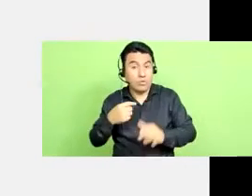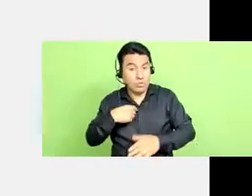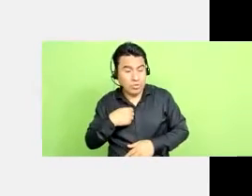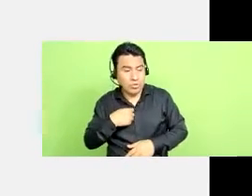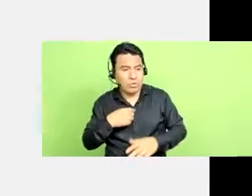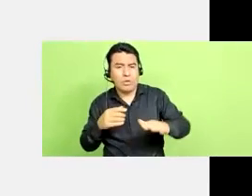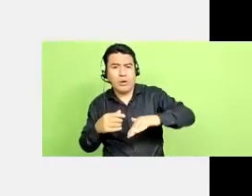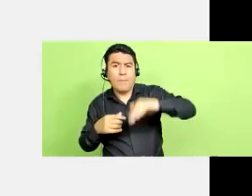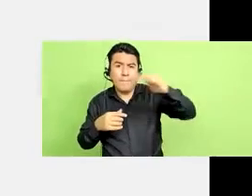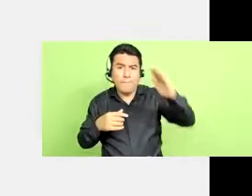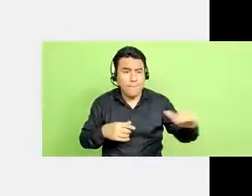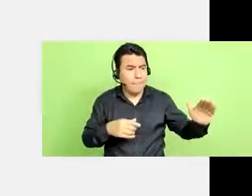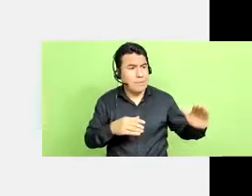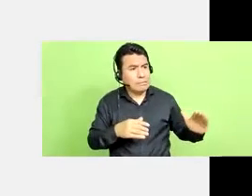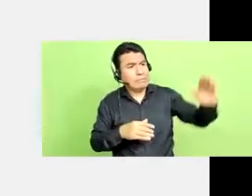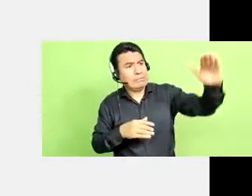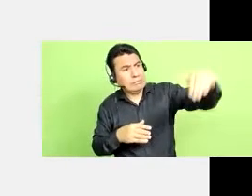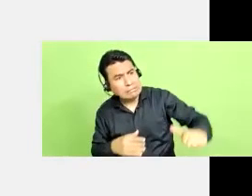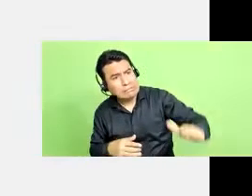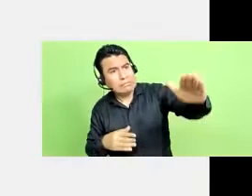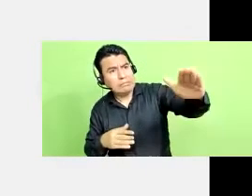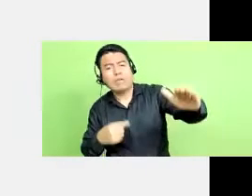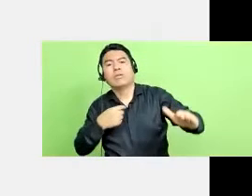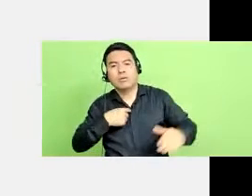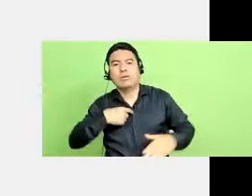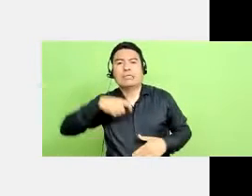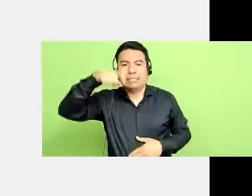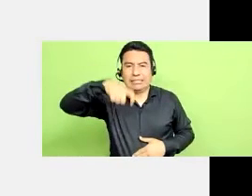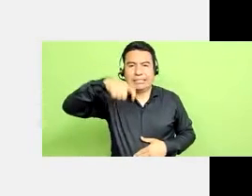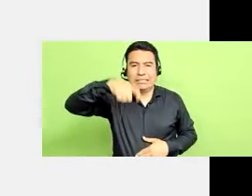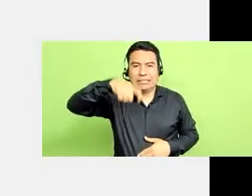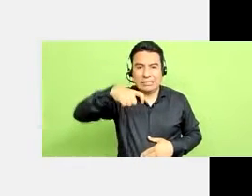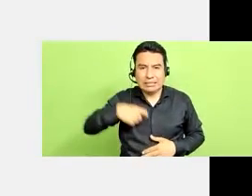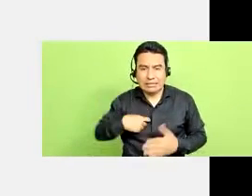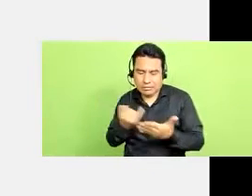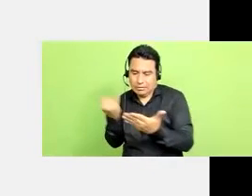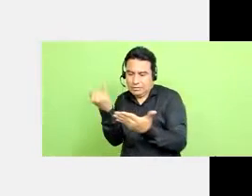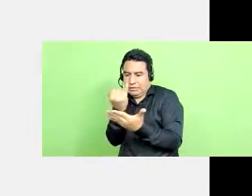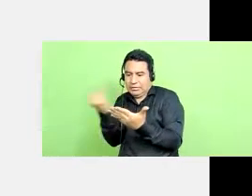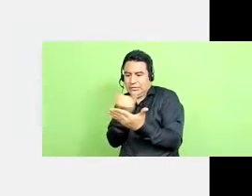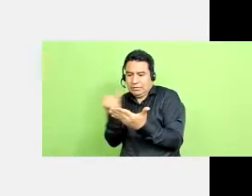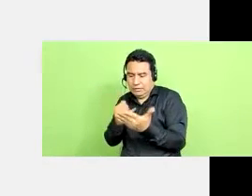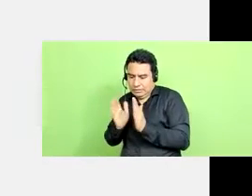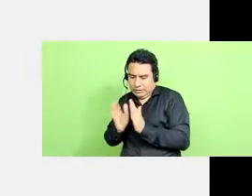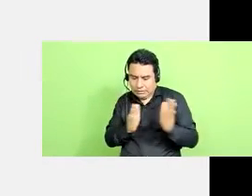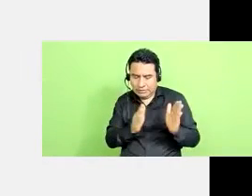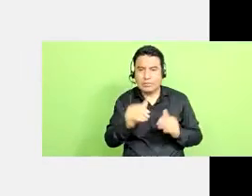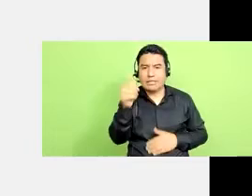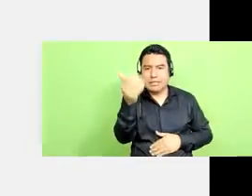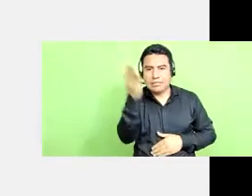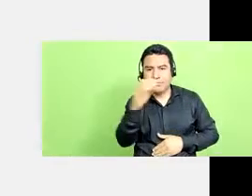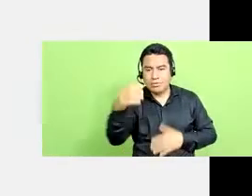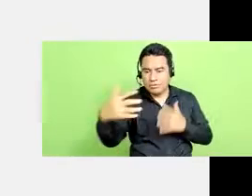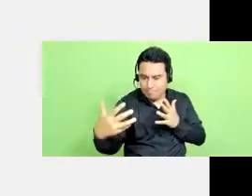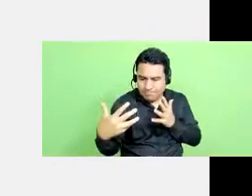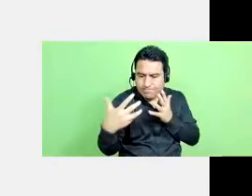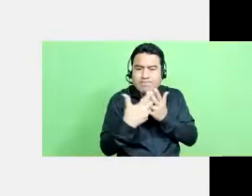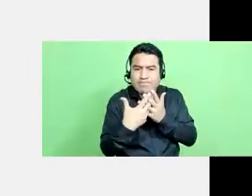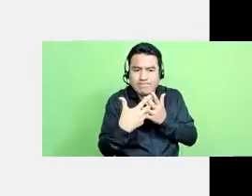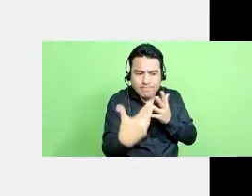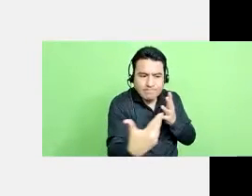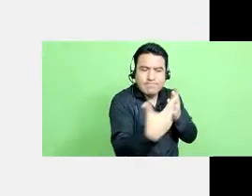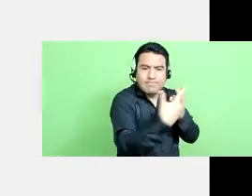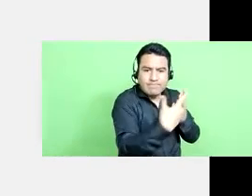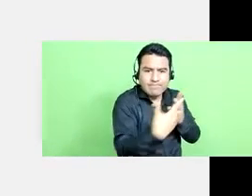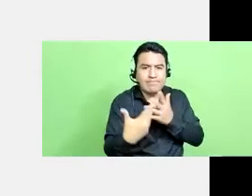de desnivel yo obviamente tengo que realizar y propuestas cumpliendo a diez por ciento por cada decisión voy a